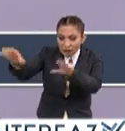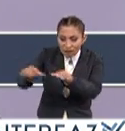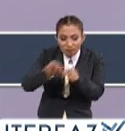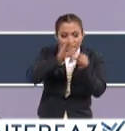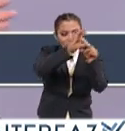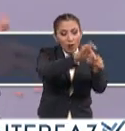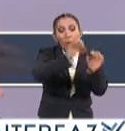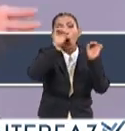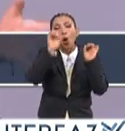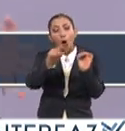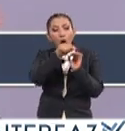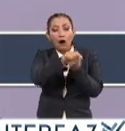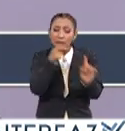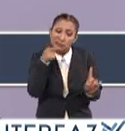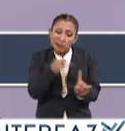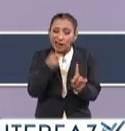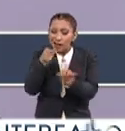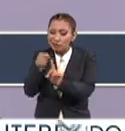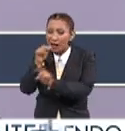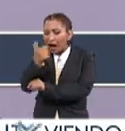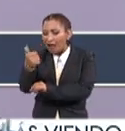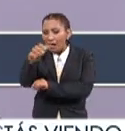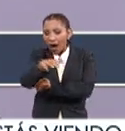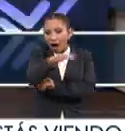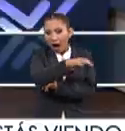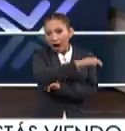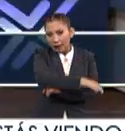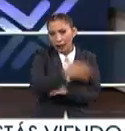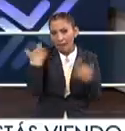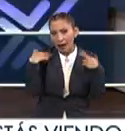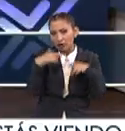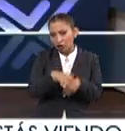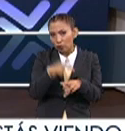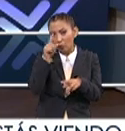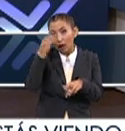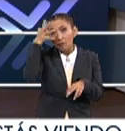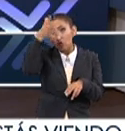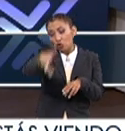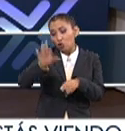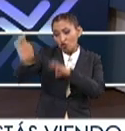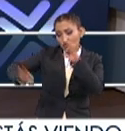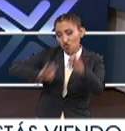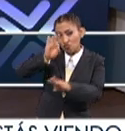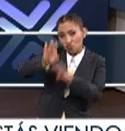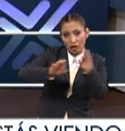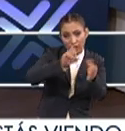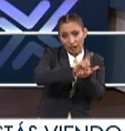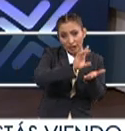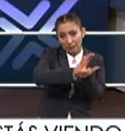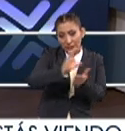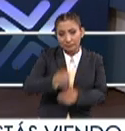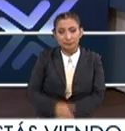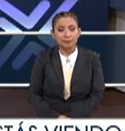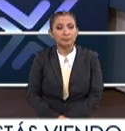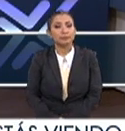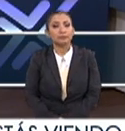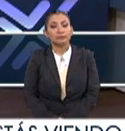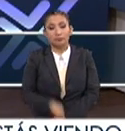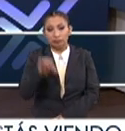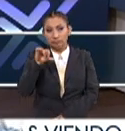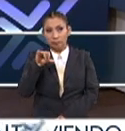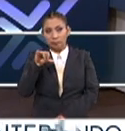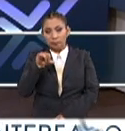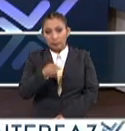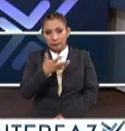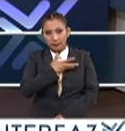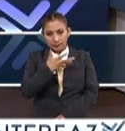canalizar o se necesita ir especializando a cada uno de los docentes que vayan a atender las diferentes situaciones? Hoy